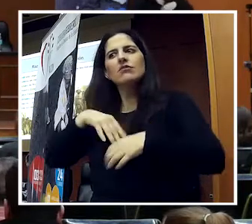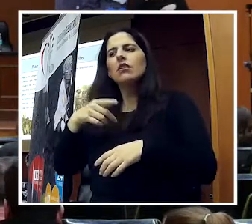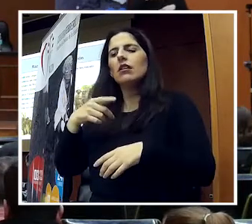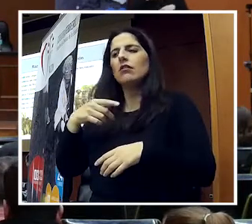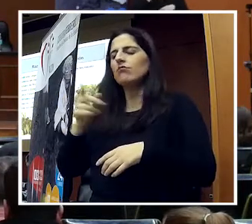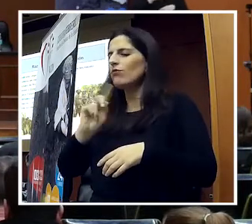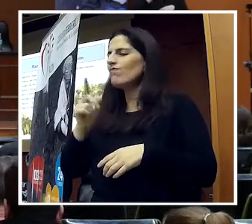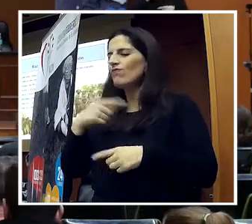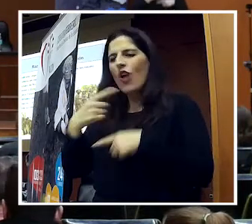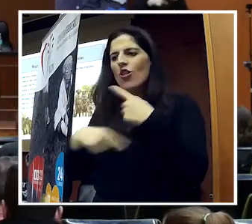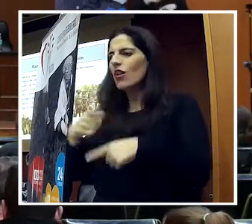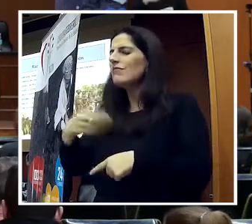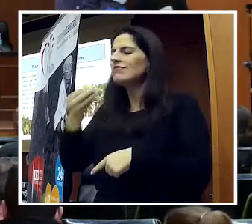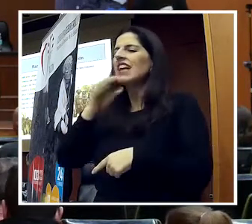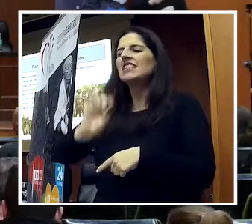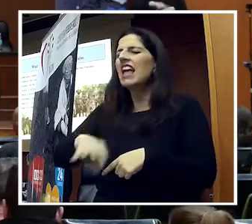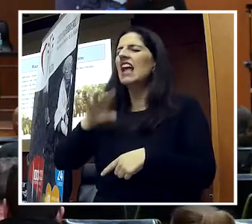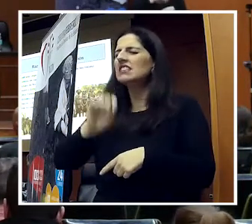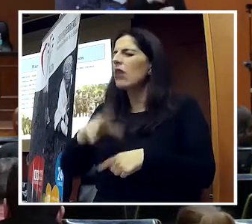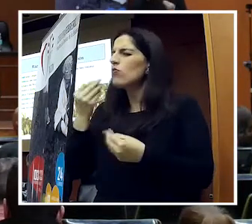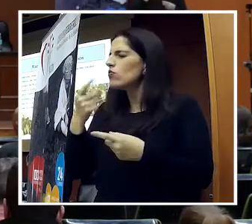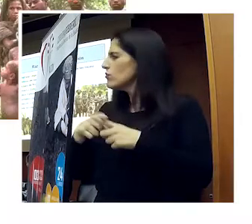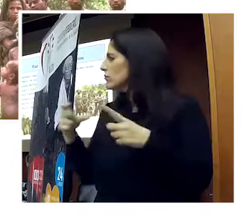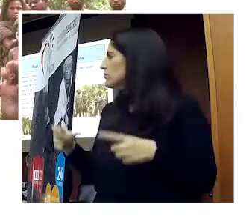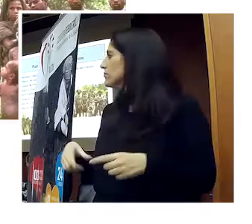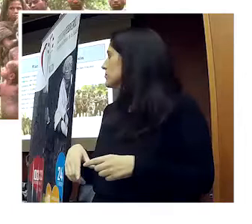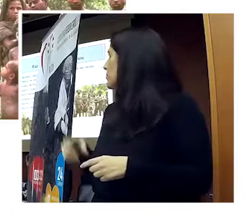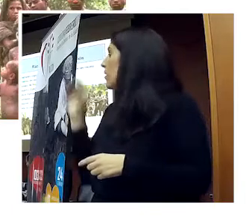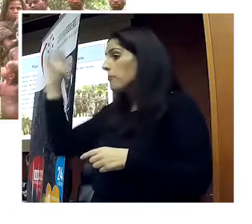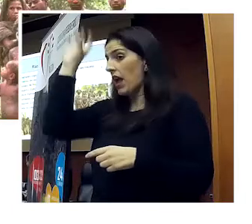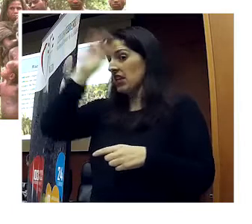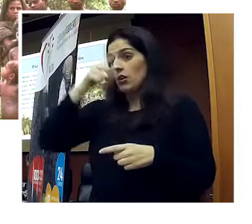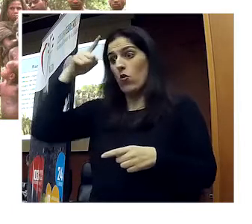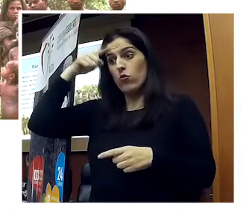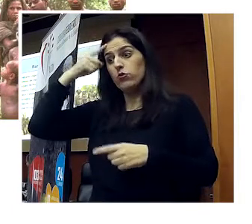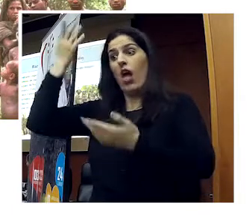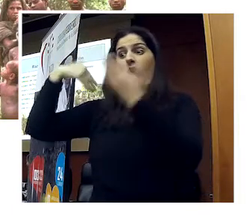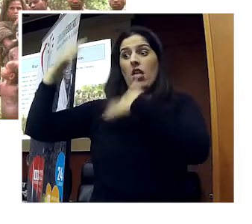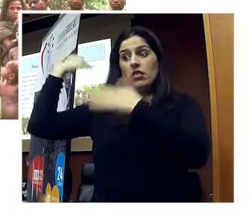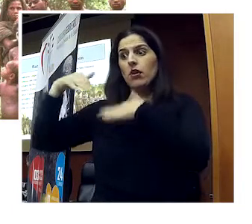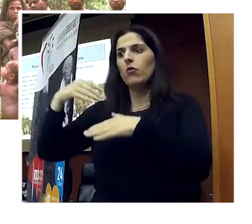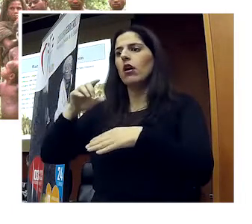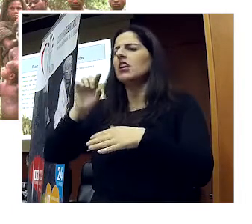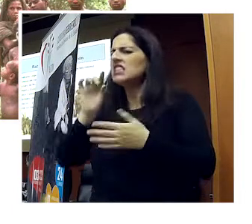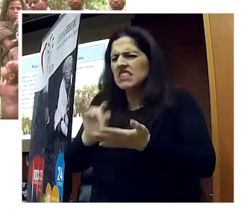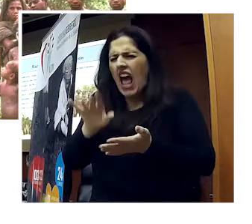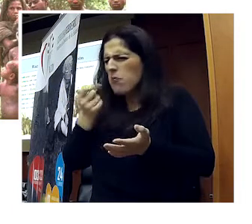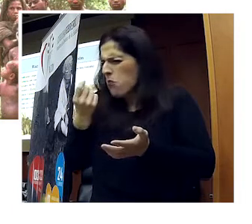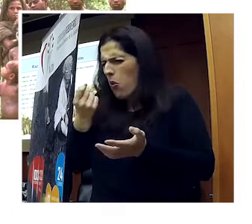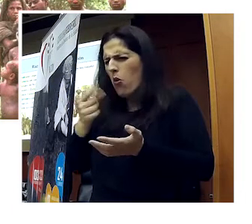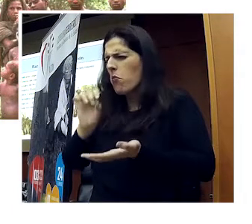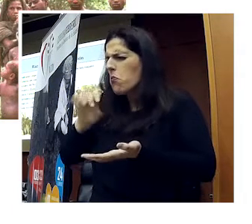sal. Fijaros que esto sería, bueno, pues diferentes países y sobre todo pues culturas más antiguas, como consumían muy poca sal,